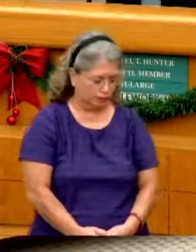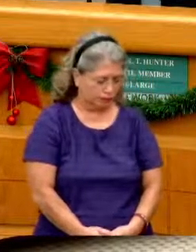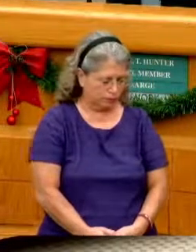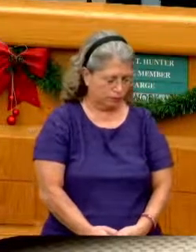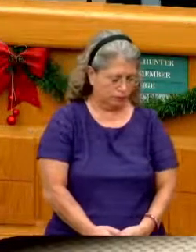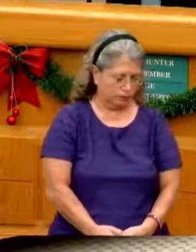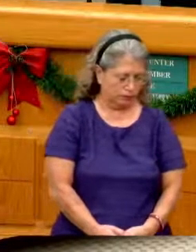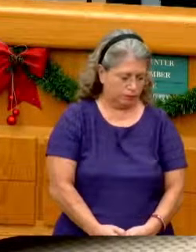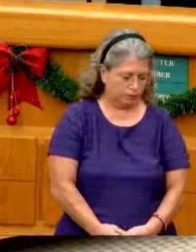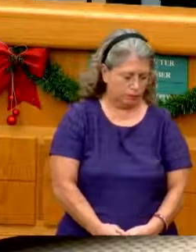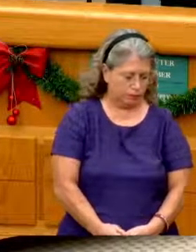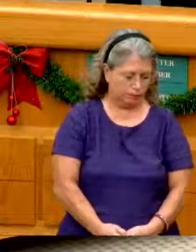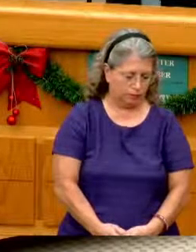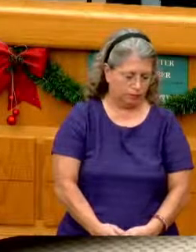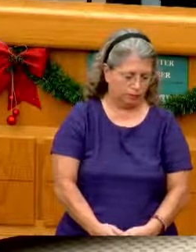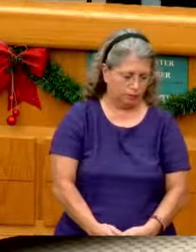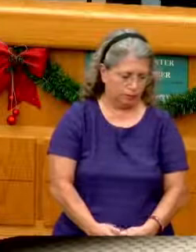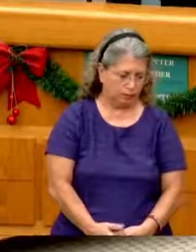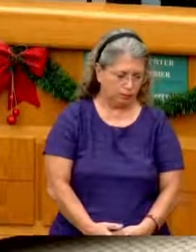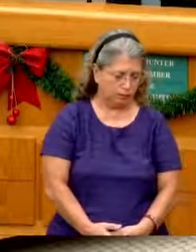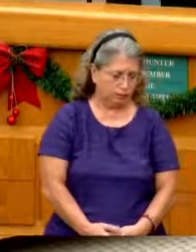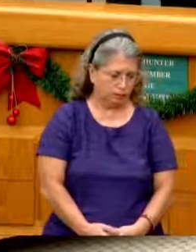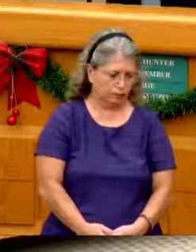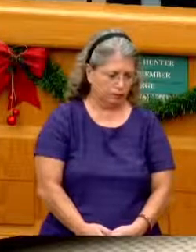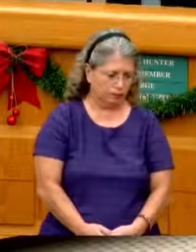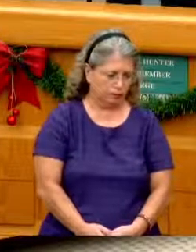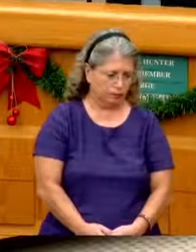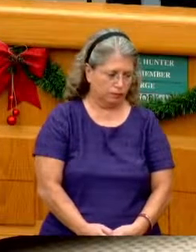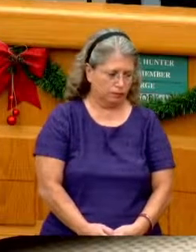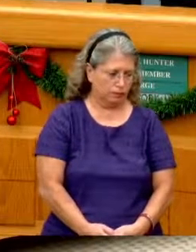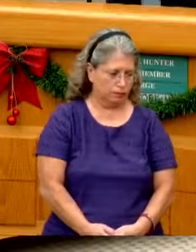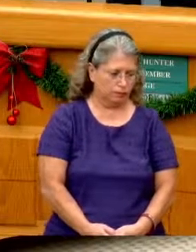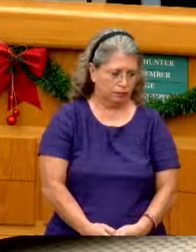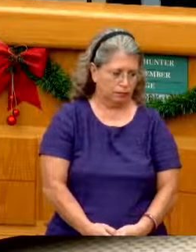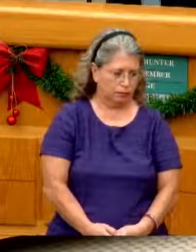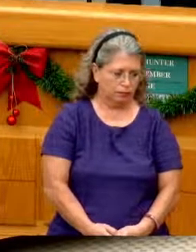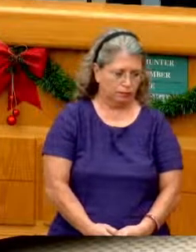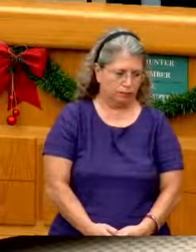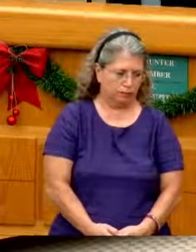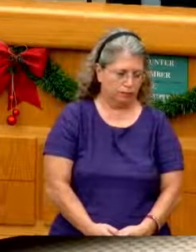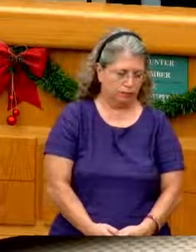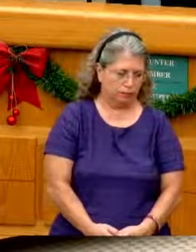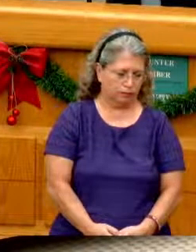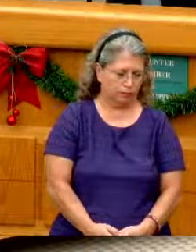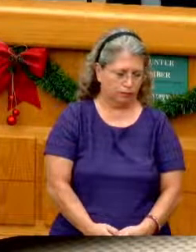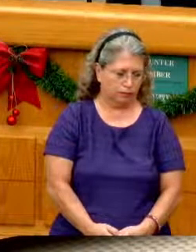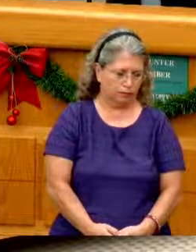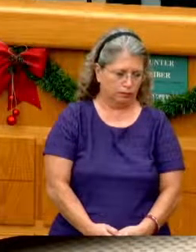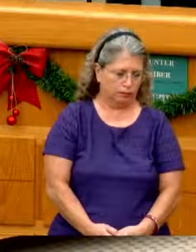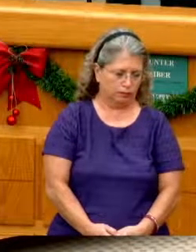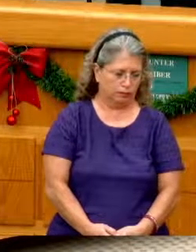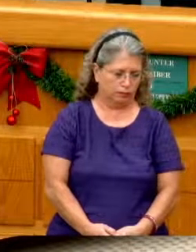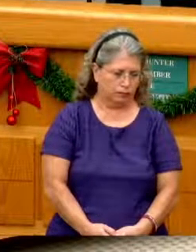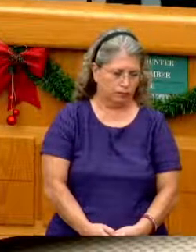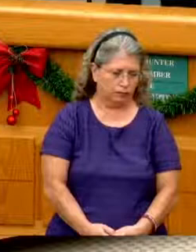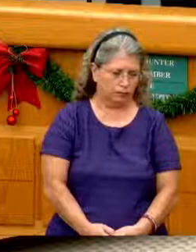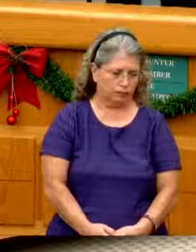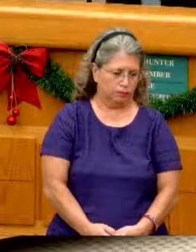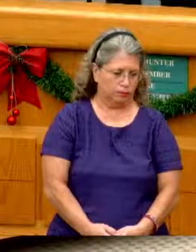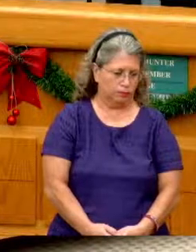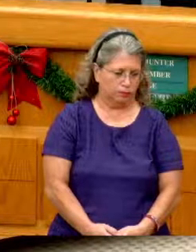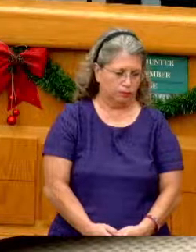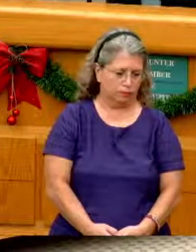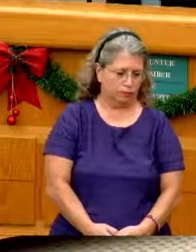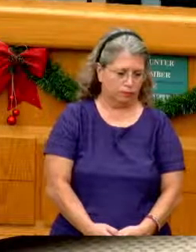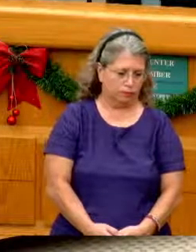contra el COVID-19. La llegada de las vacunas hizo que continuemos con su distribución inmediata en 2 esfuerzos por separado. El día de hoy se llevó a cabo